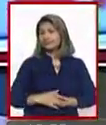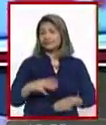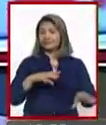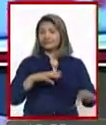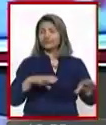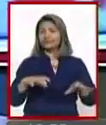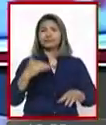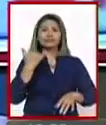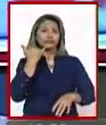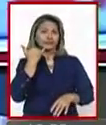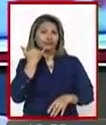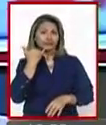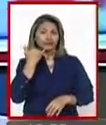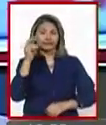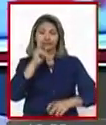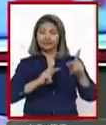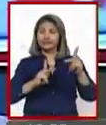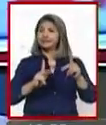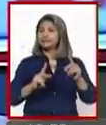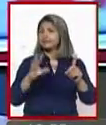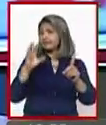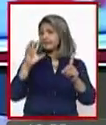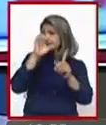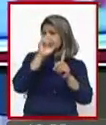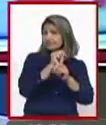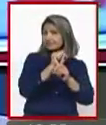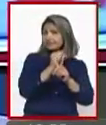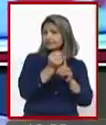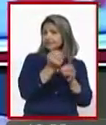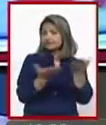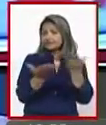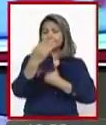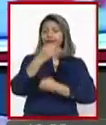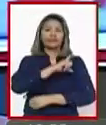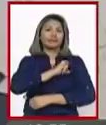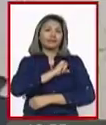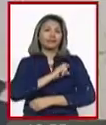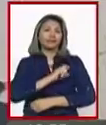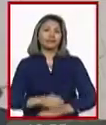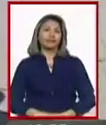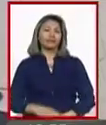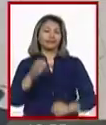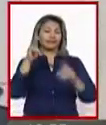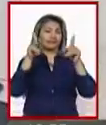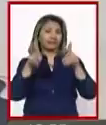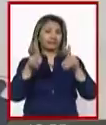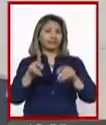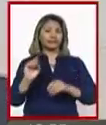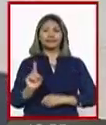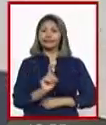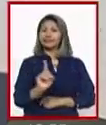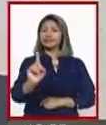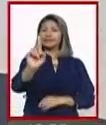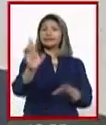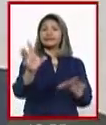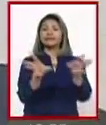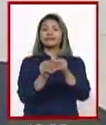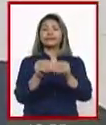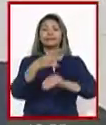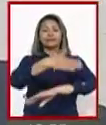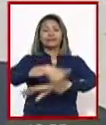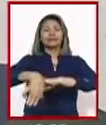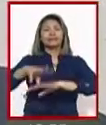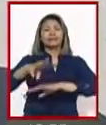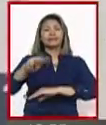realizando una llamada. Los vecinos fueron los que lo atraparon y lo entregaron a la policía. La víctima se encontraba saliendo de una reunión en la calle Manuel